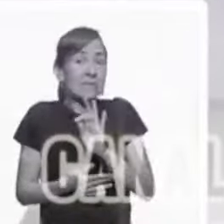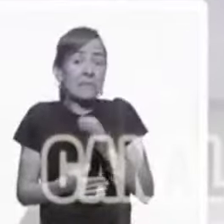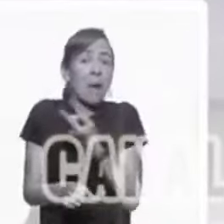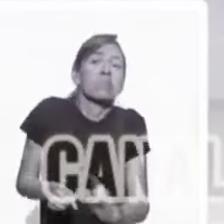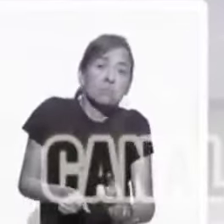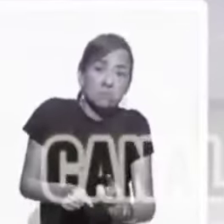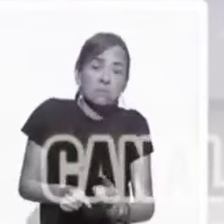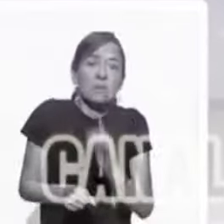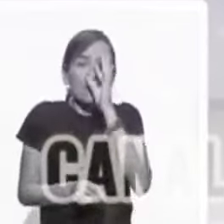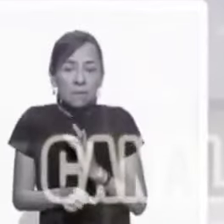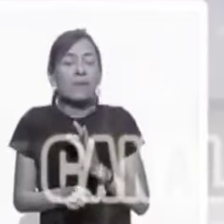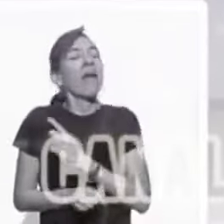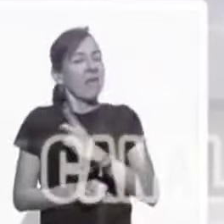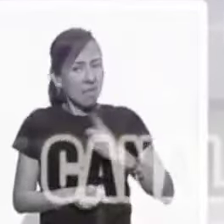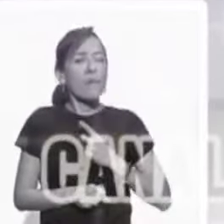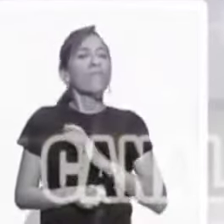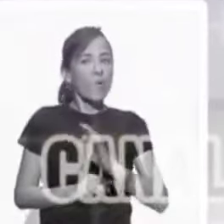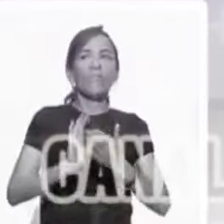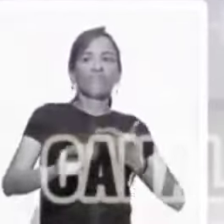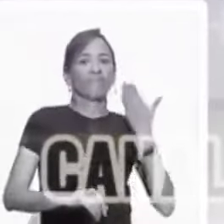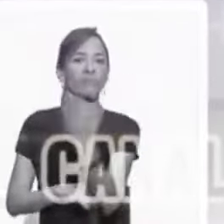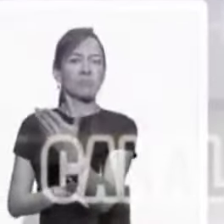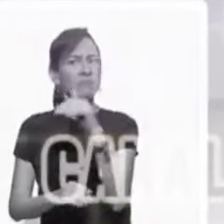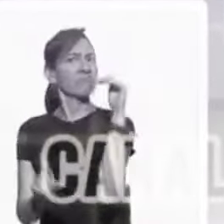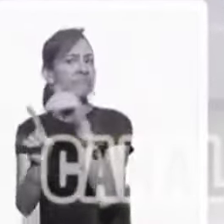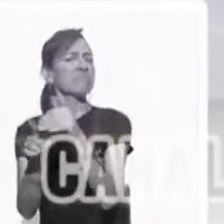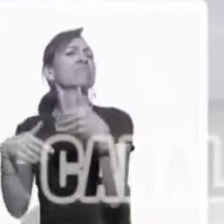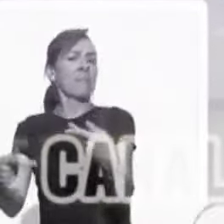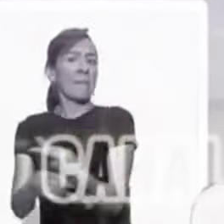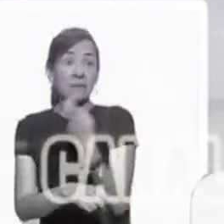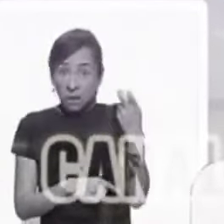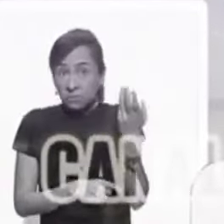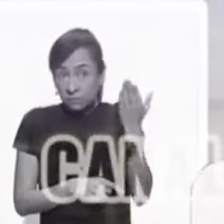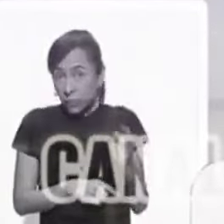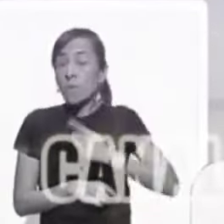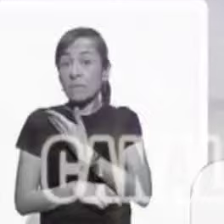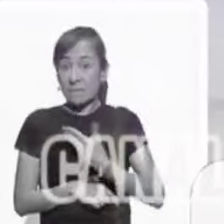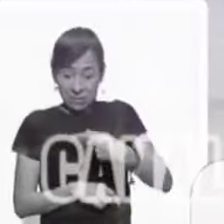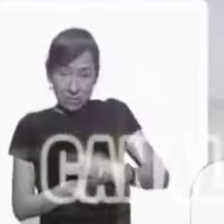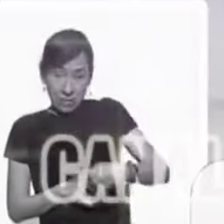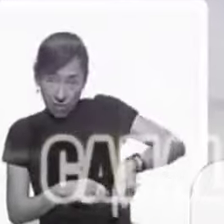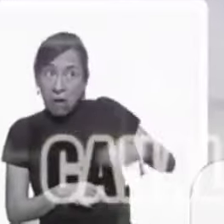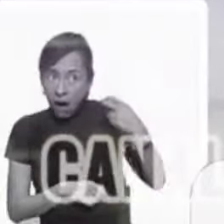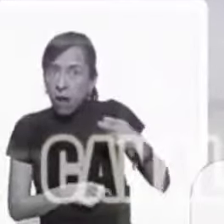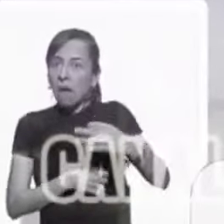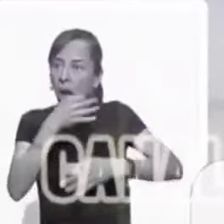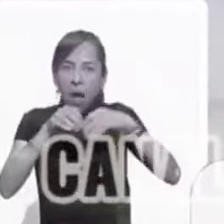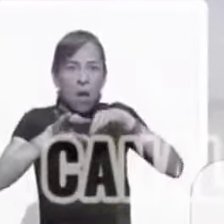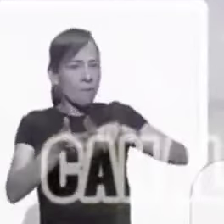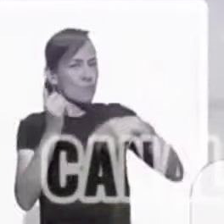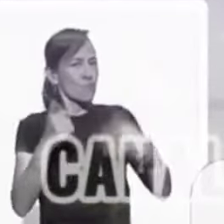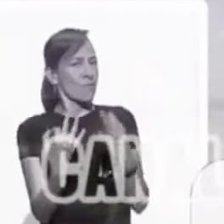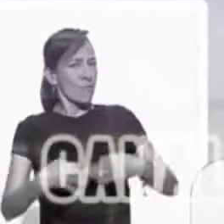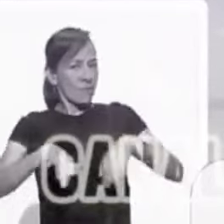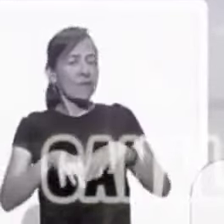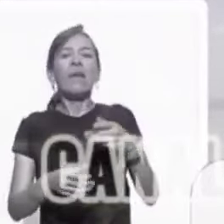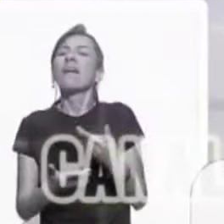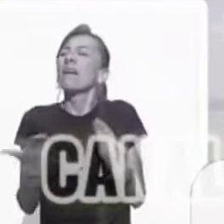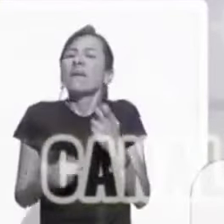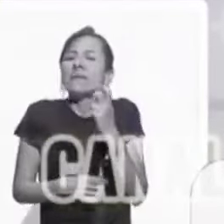también me parece muy importante del mensaje que está lanzando esta presidenta y este gobierno que es que el estado sabe que las mujeres existimos y